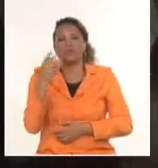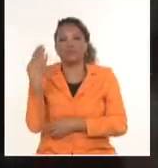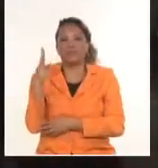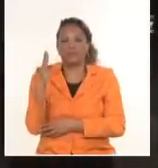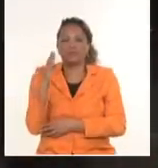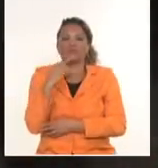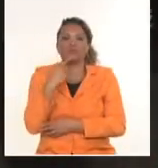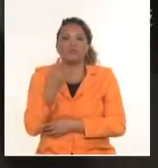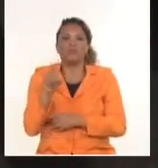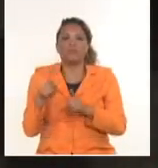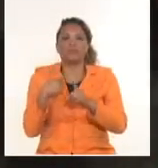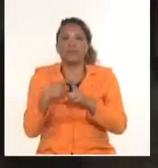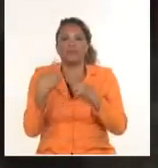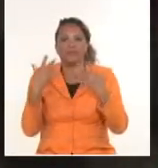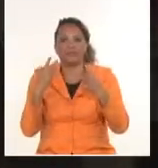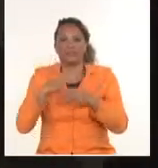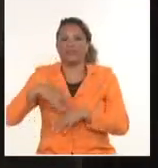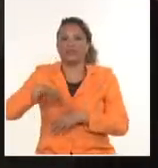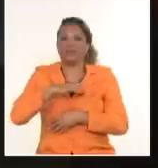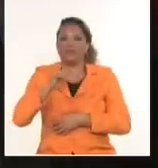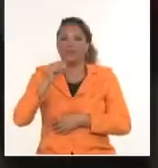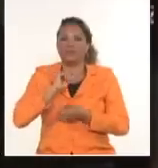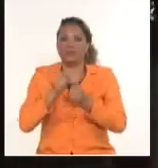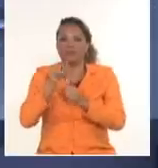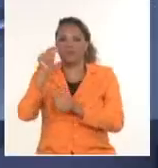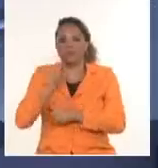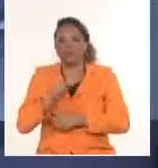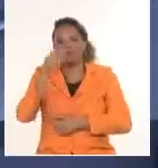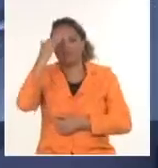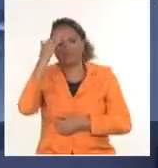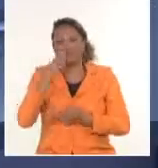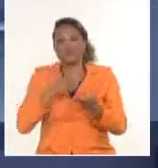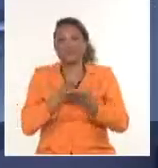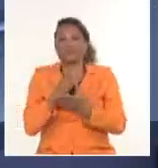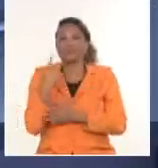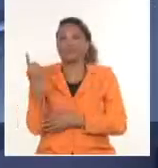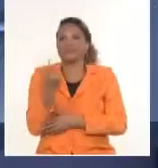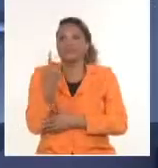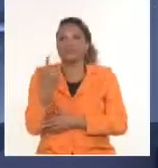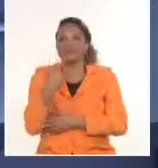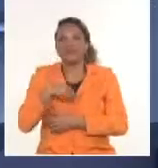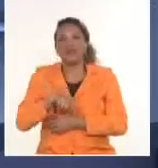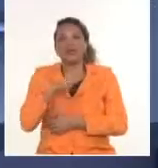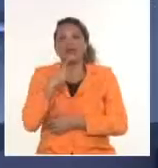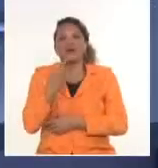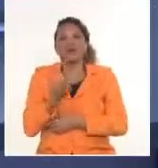esta delegación cubana. Muchísimas gracias, Gotay. Mantente junto a nosotros porque vamos a continuar con este noticiario.